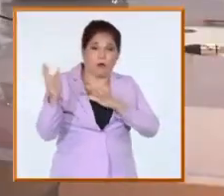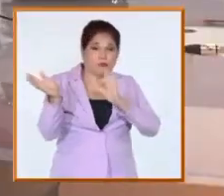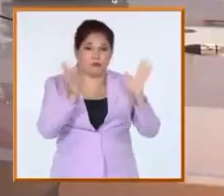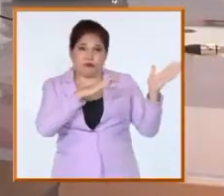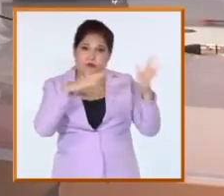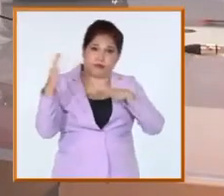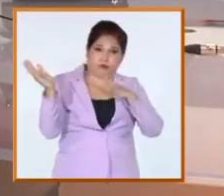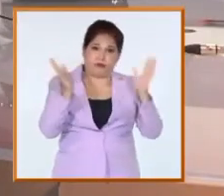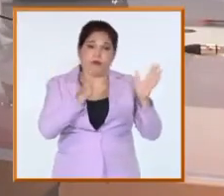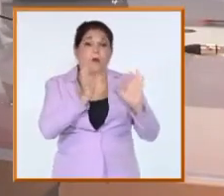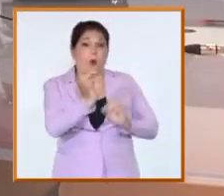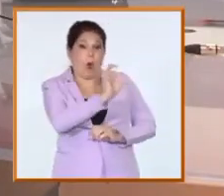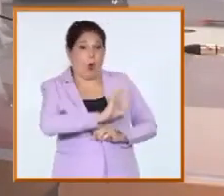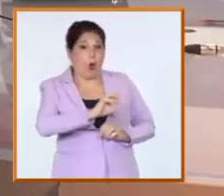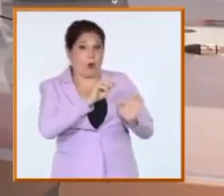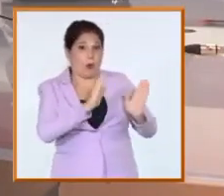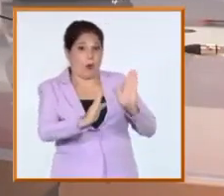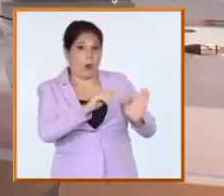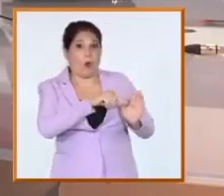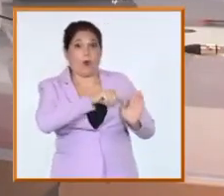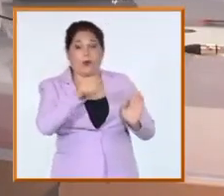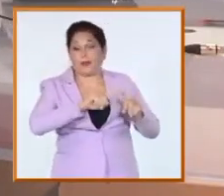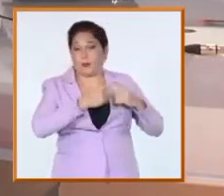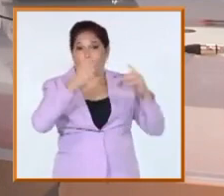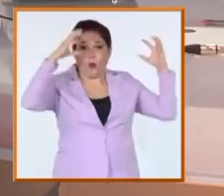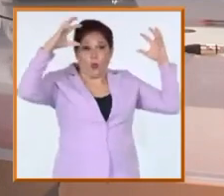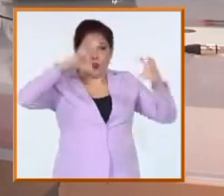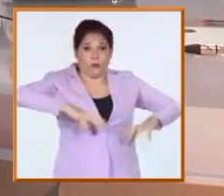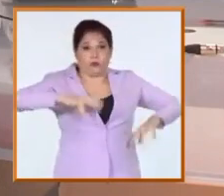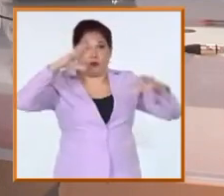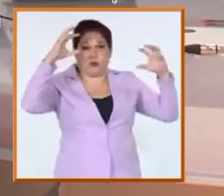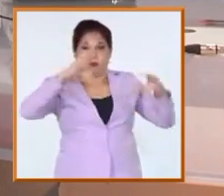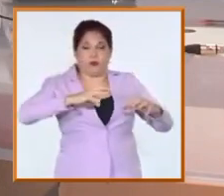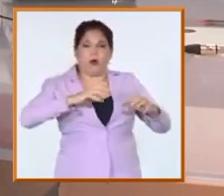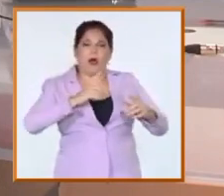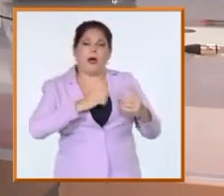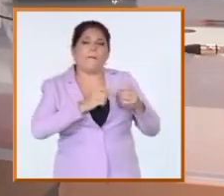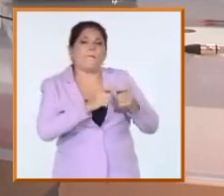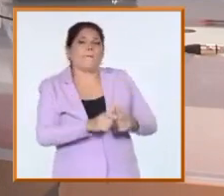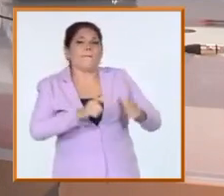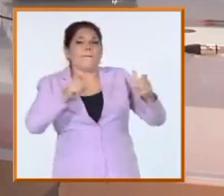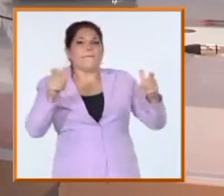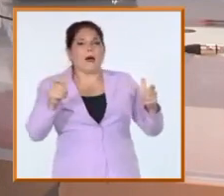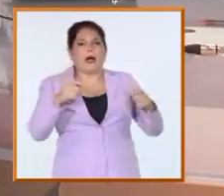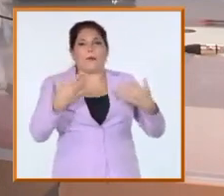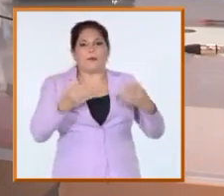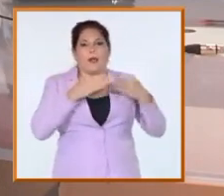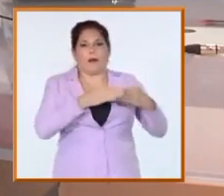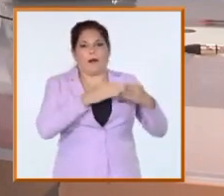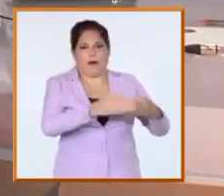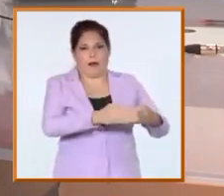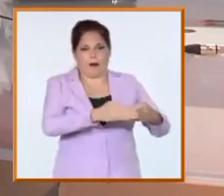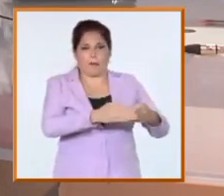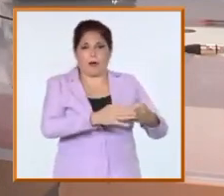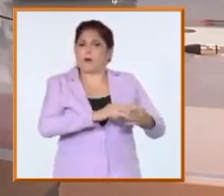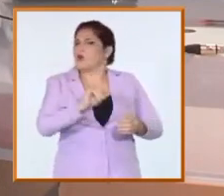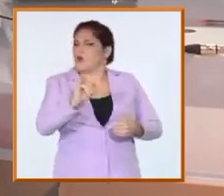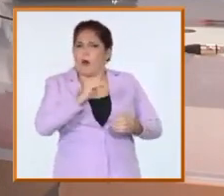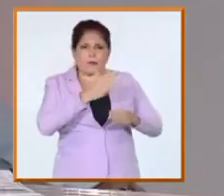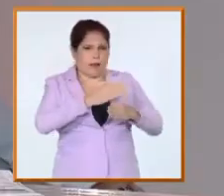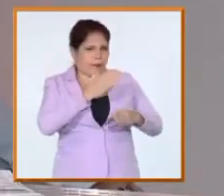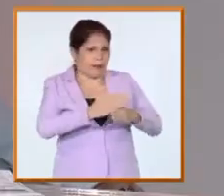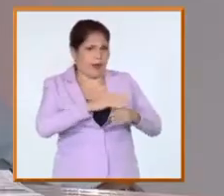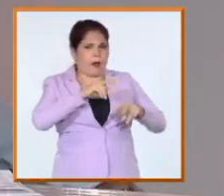el Oriente del país debido a la intensa lluvia Aunque la mayor afectación estuvo en gran Pero bueno se afectó Santiago